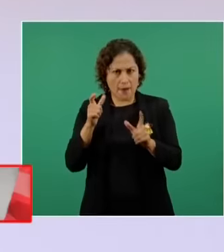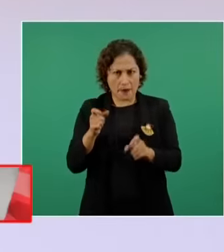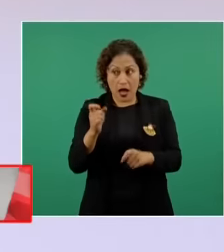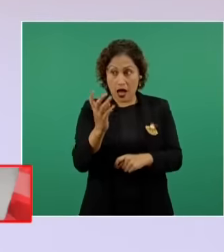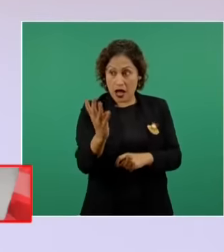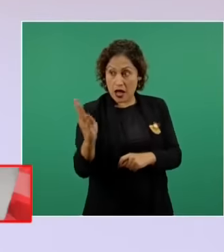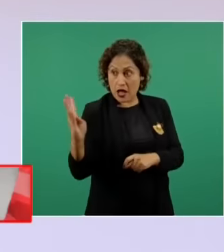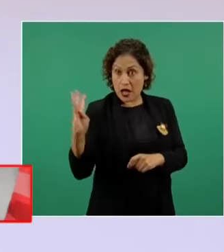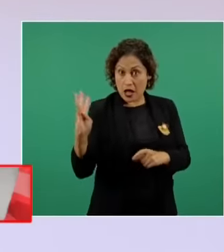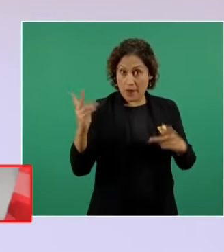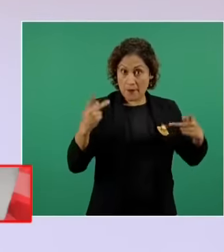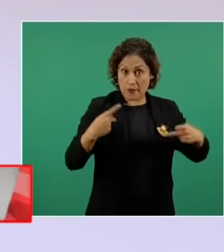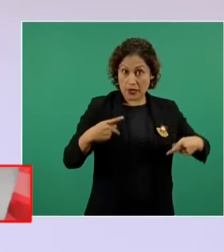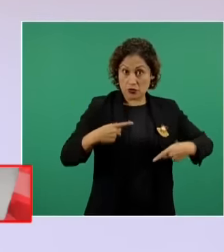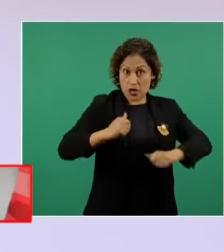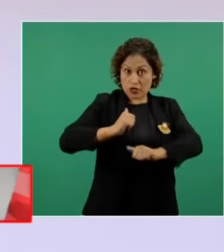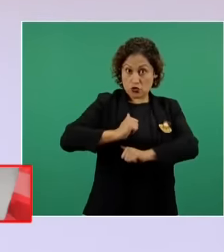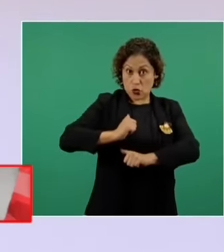soldados temblaban.